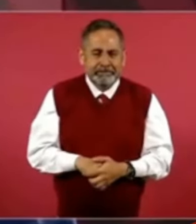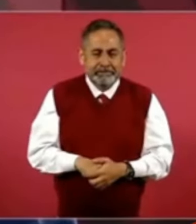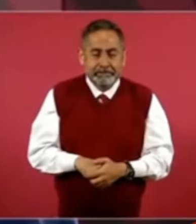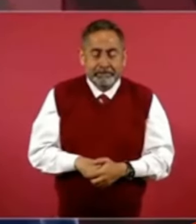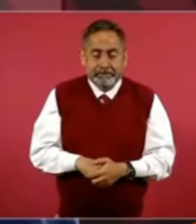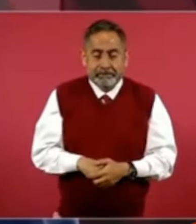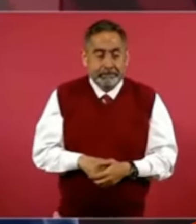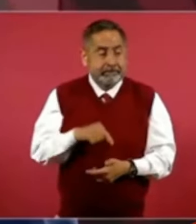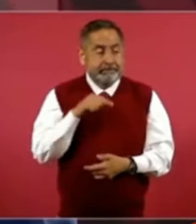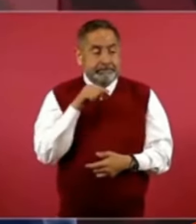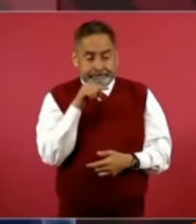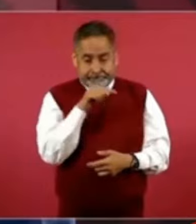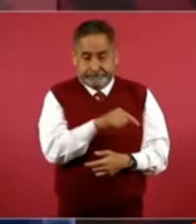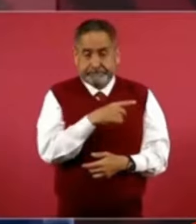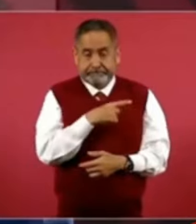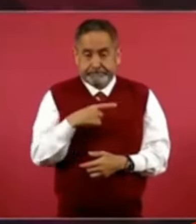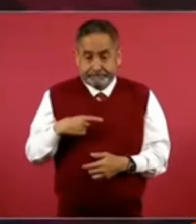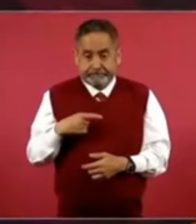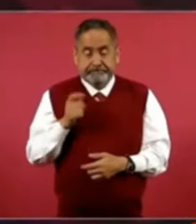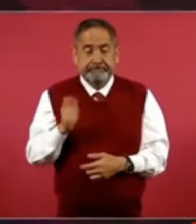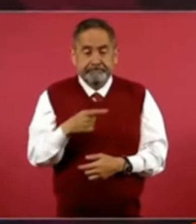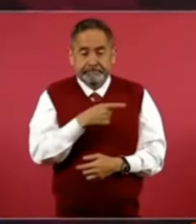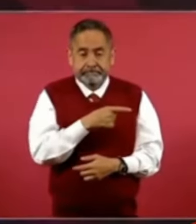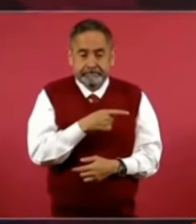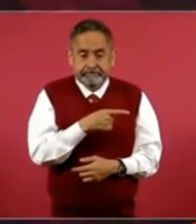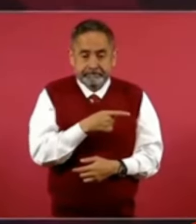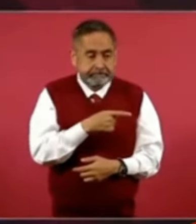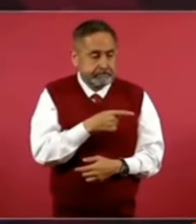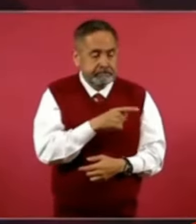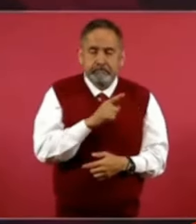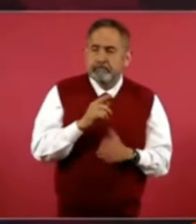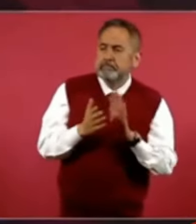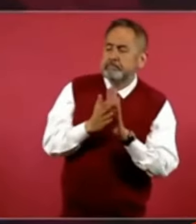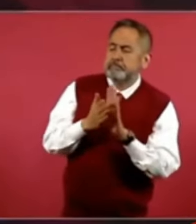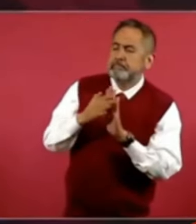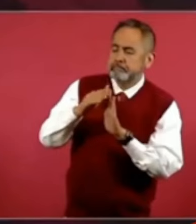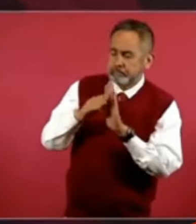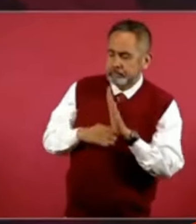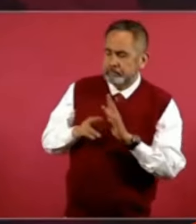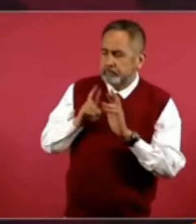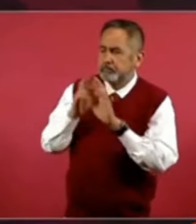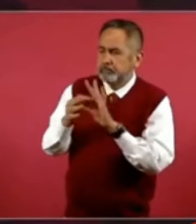debería él de rendir cuentas.